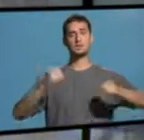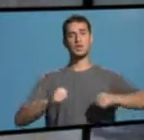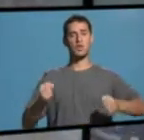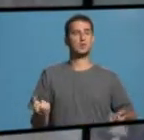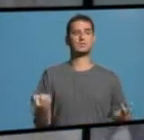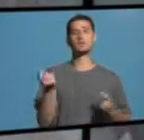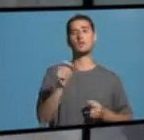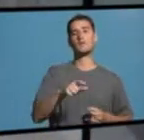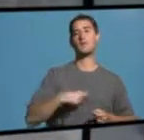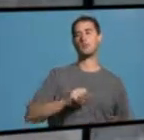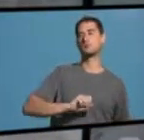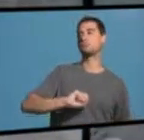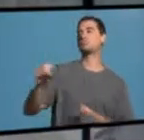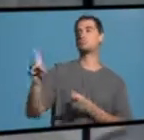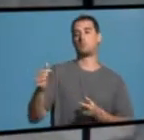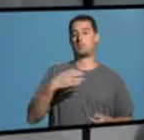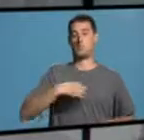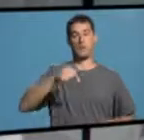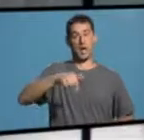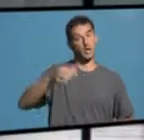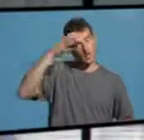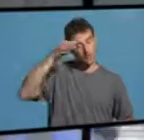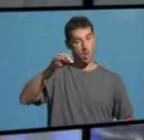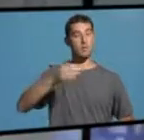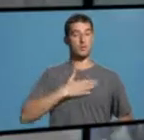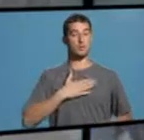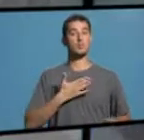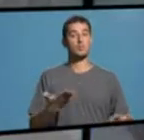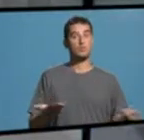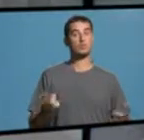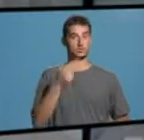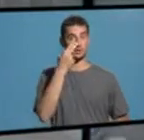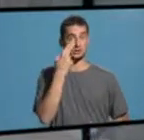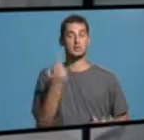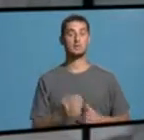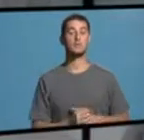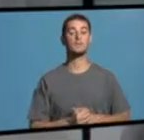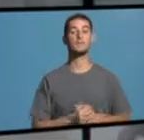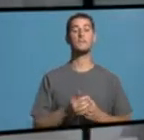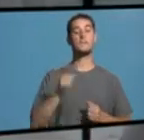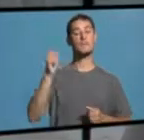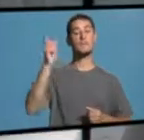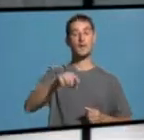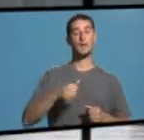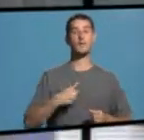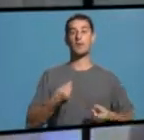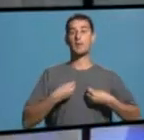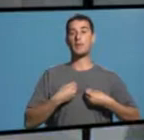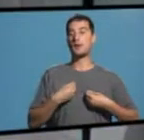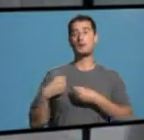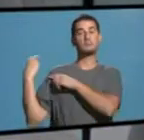a desplazarse, van a estar aquí no seu pobo, que é o máis interesante. E van a seguir levando unha vida